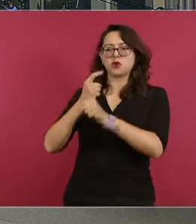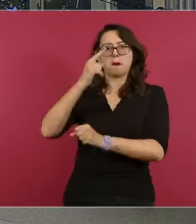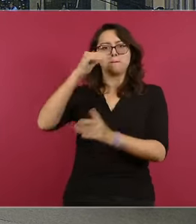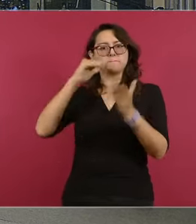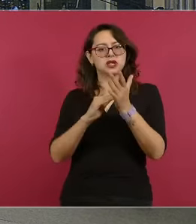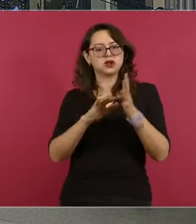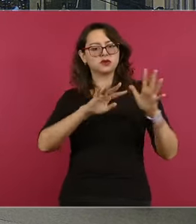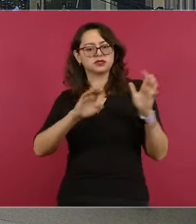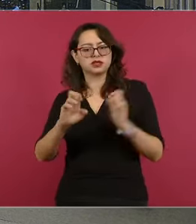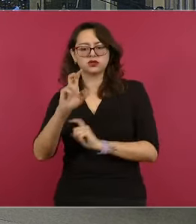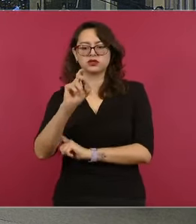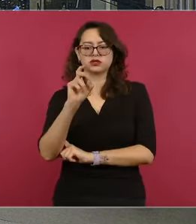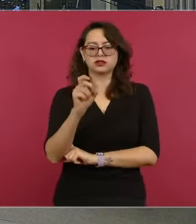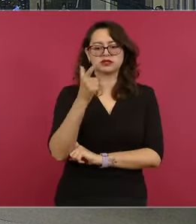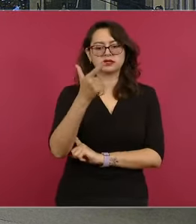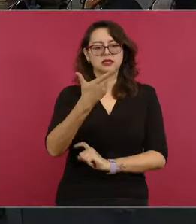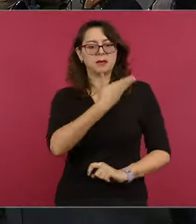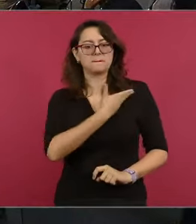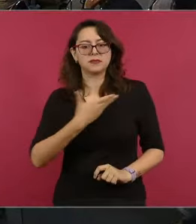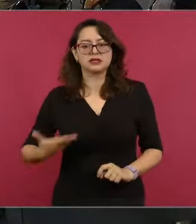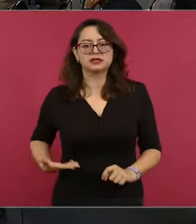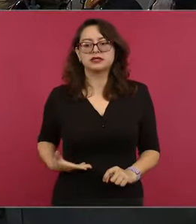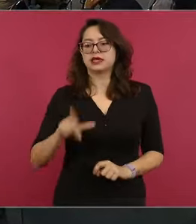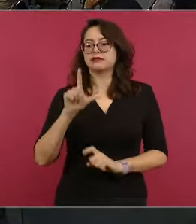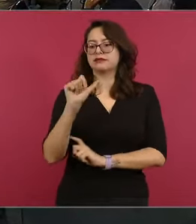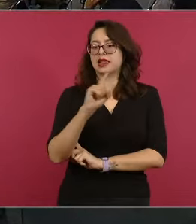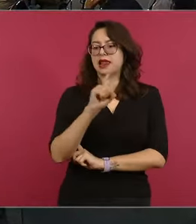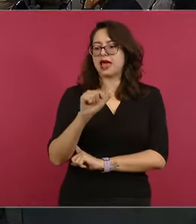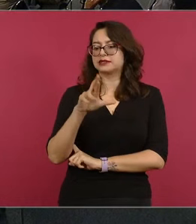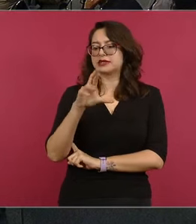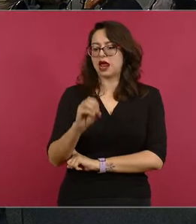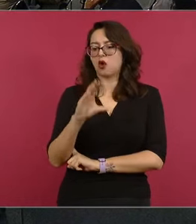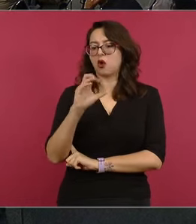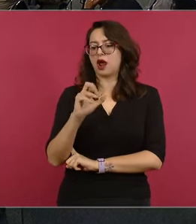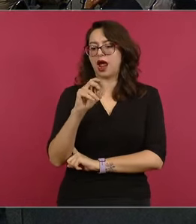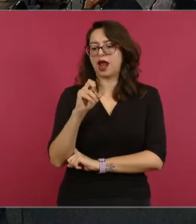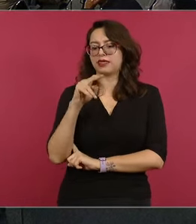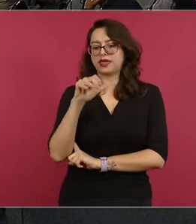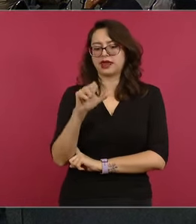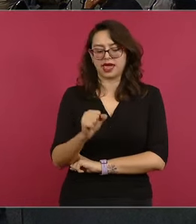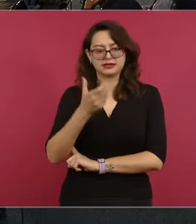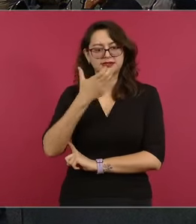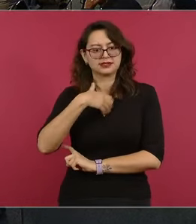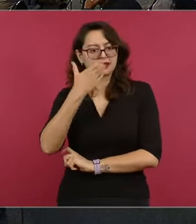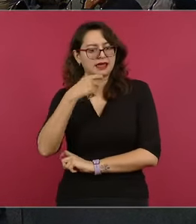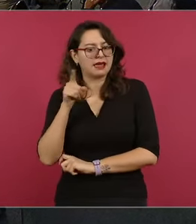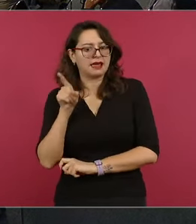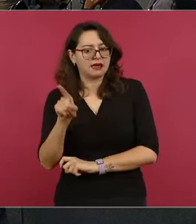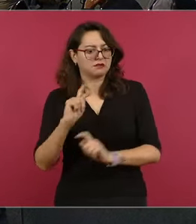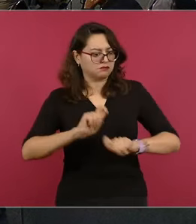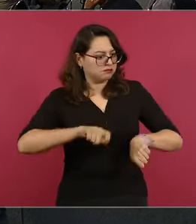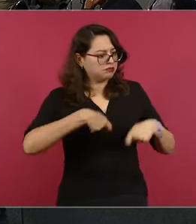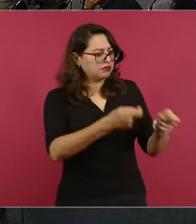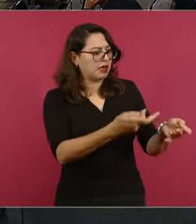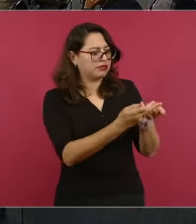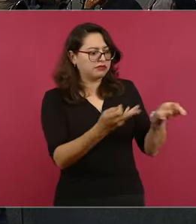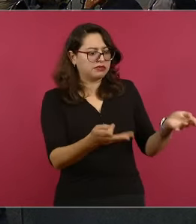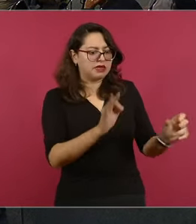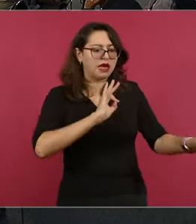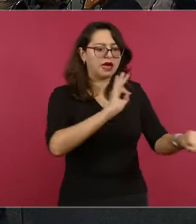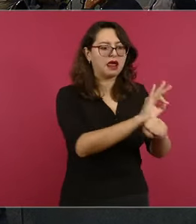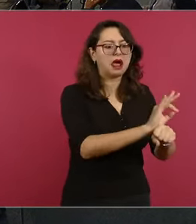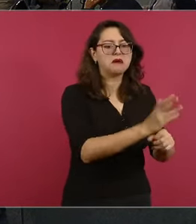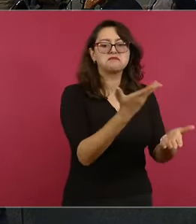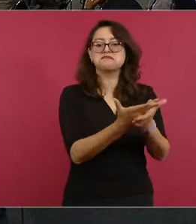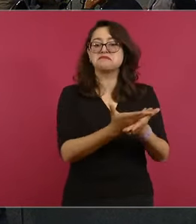1937. Ahora, sin haber una declaratoria de expropiación o desincorporación, resulta que hay una